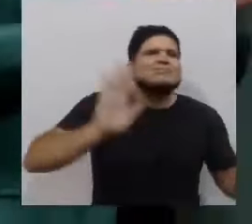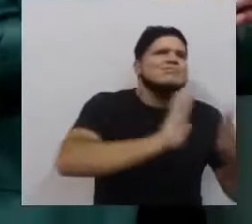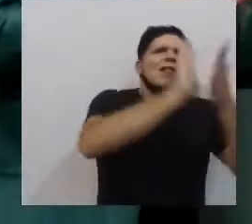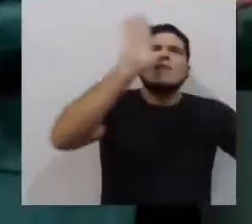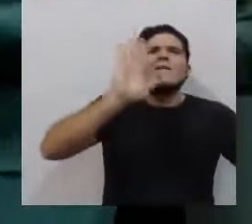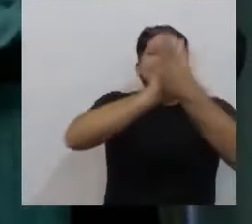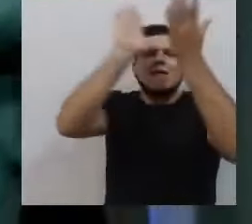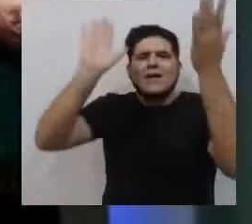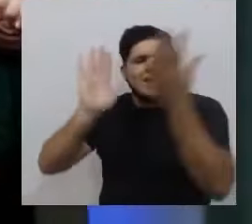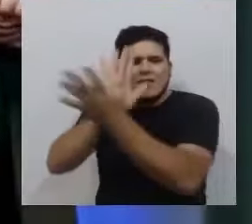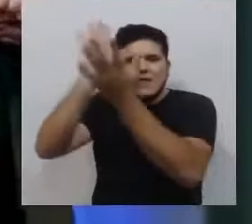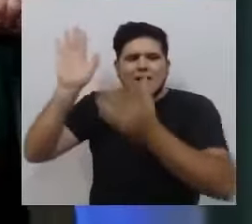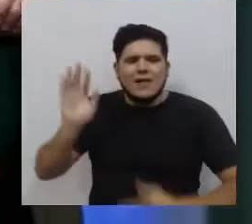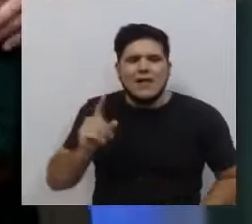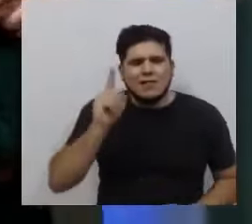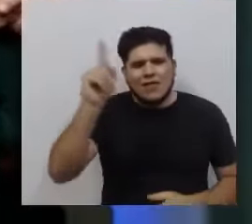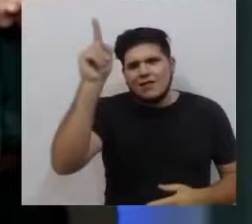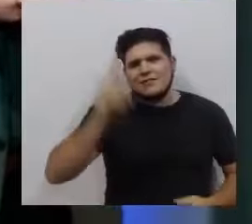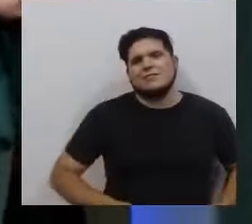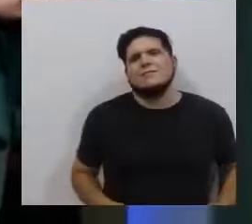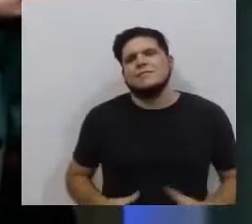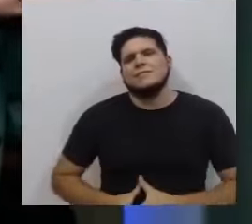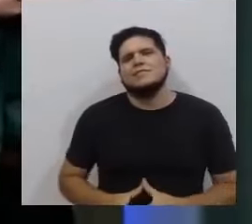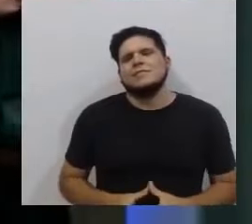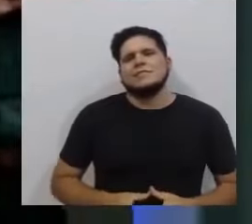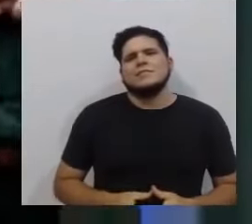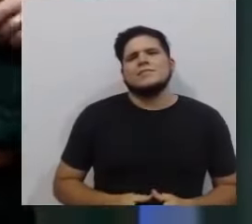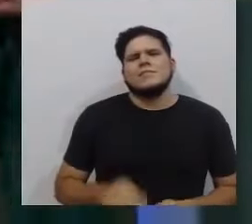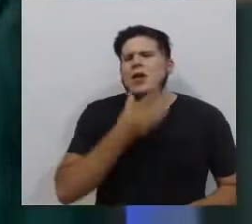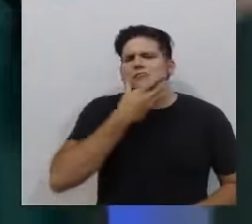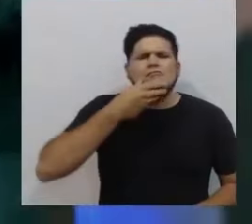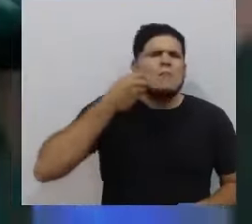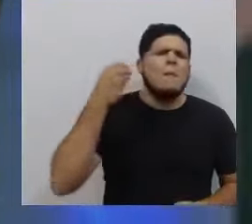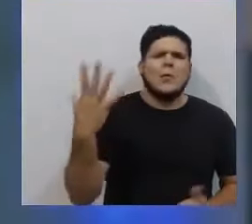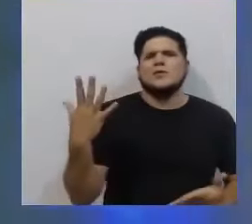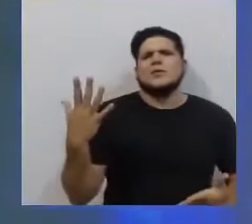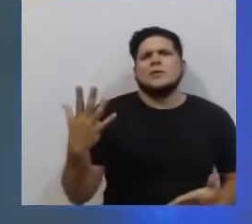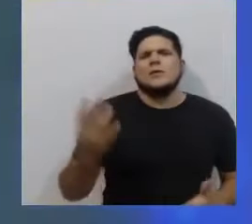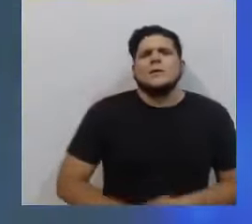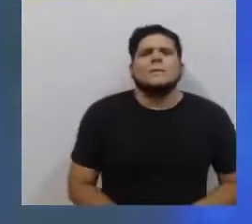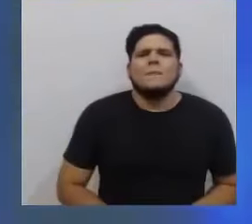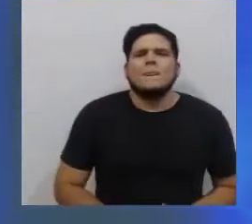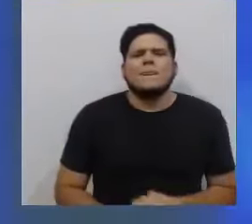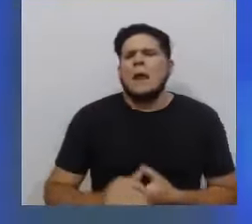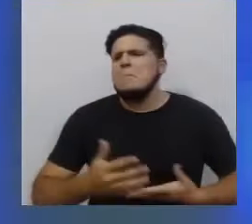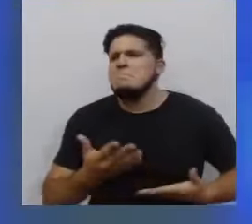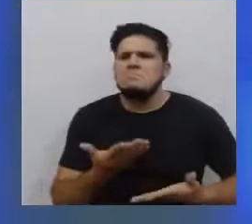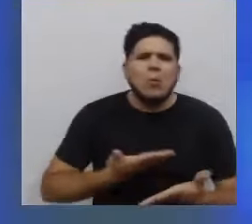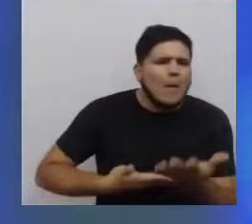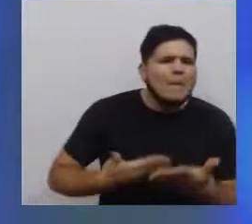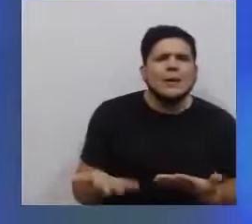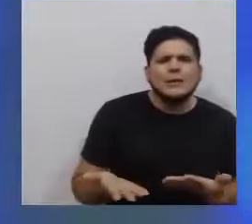amén qué lindo es estar en la casa de dios usted es tan feliz por eso poder compartir estas